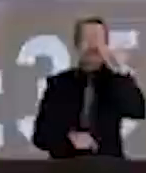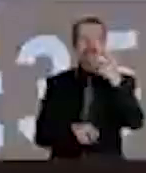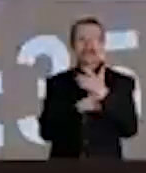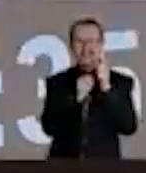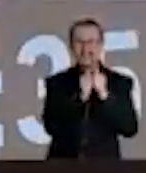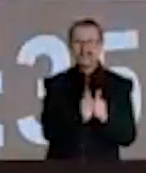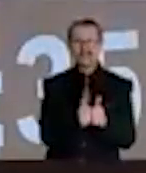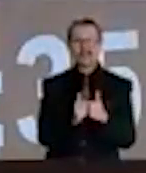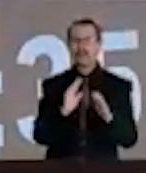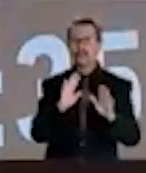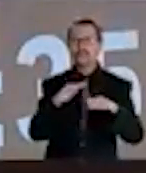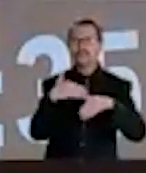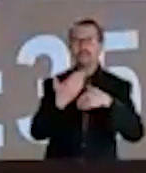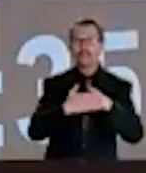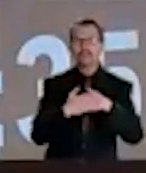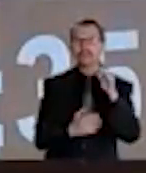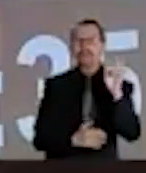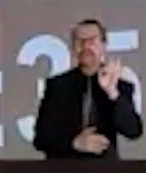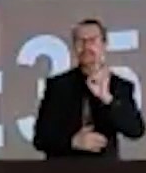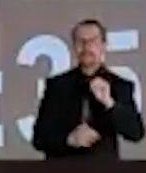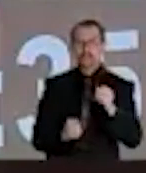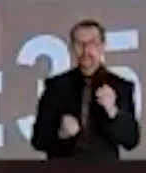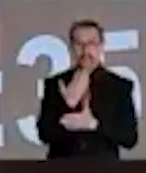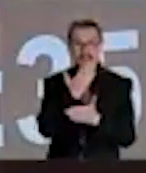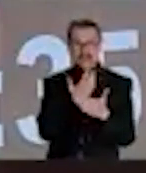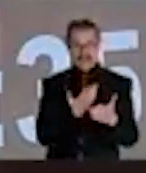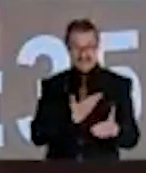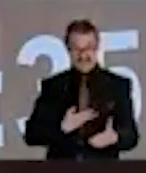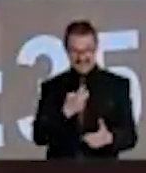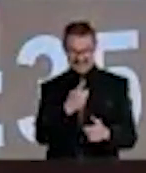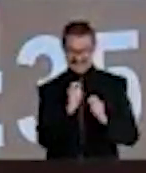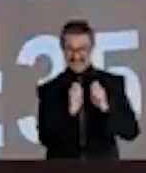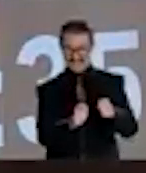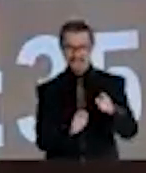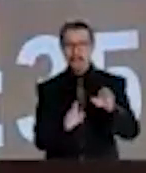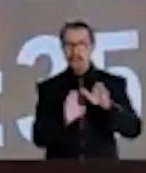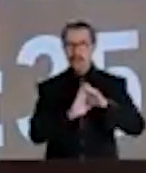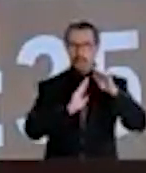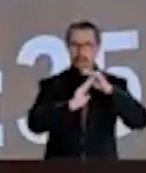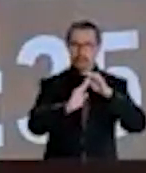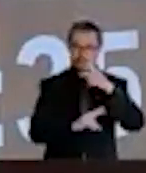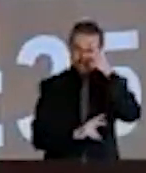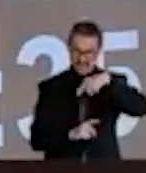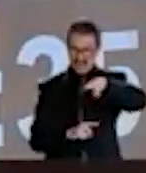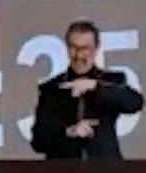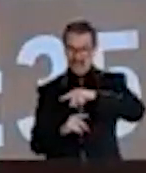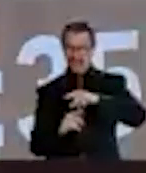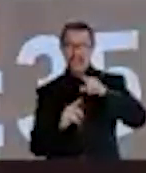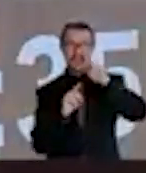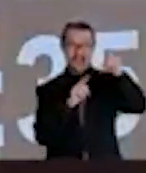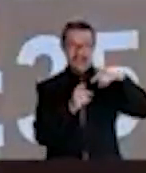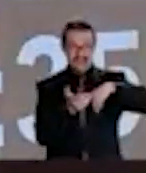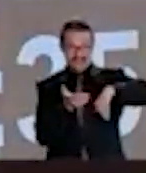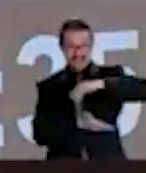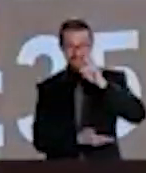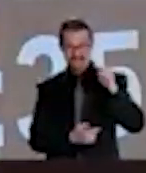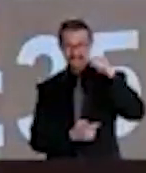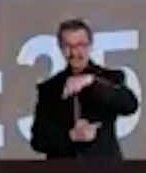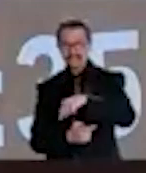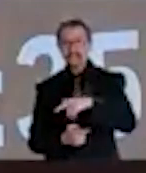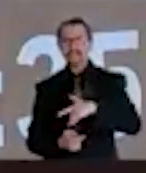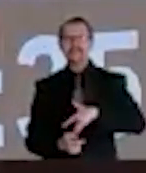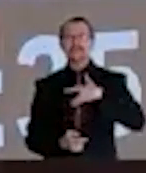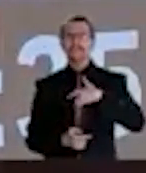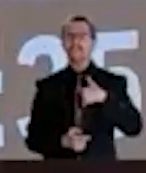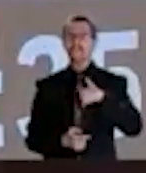encabezado por usted hacer por esos mexicanos que no están en méxico porque decidieran regresar y no quieren quedarse